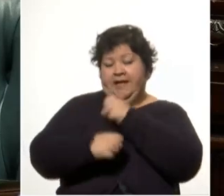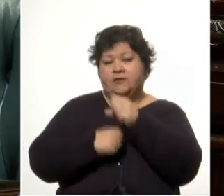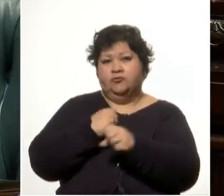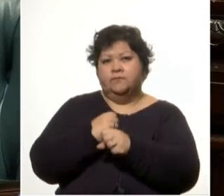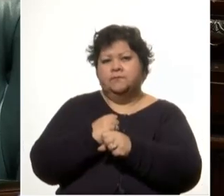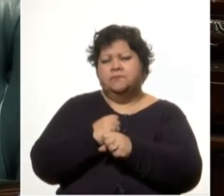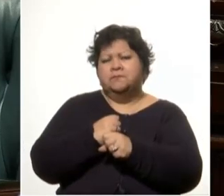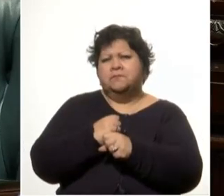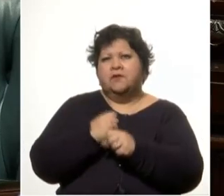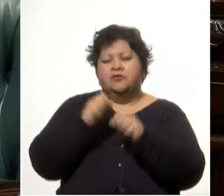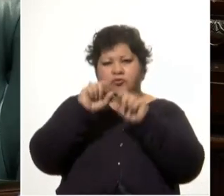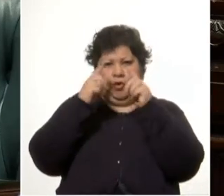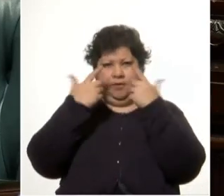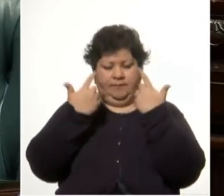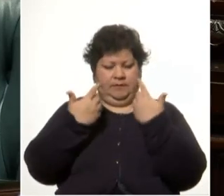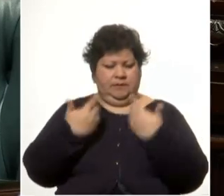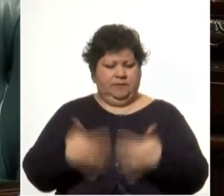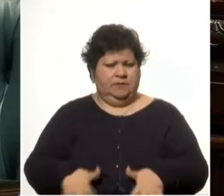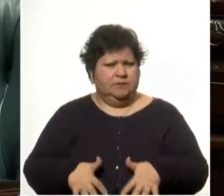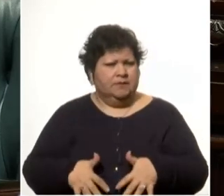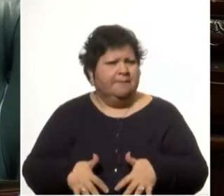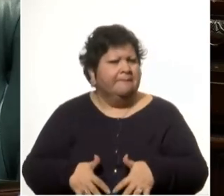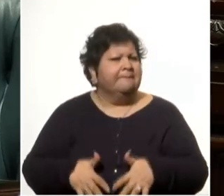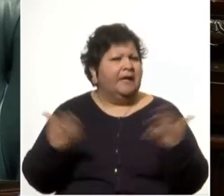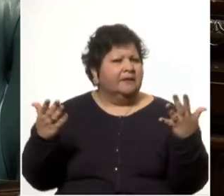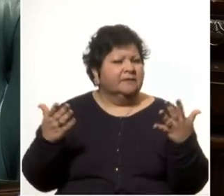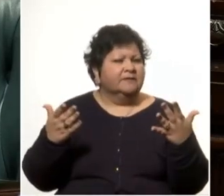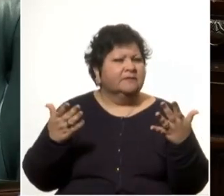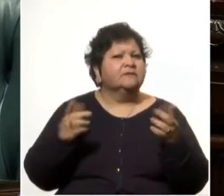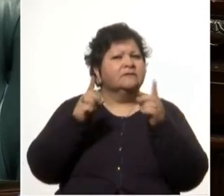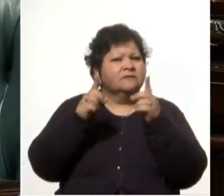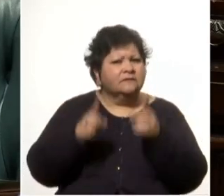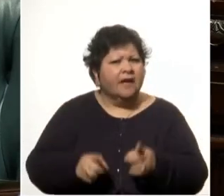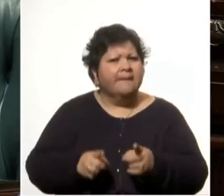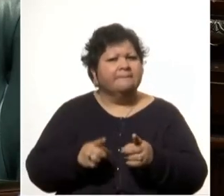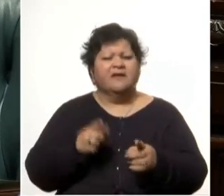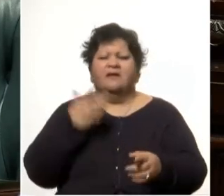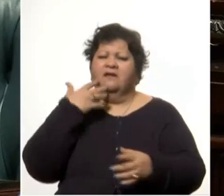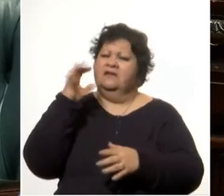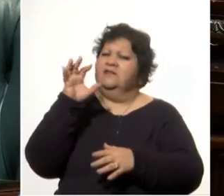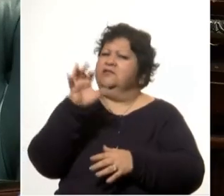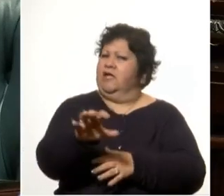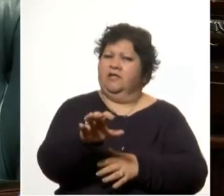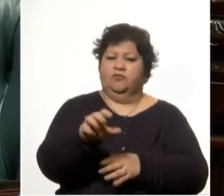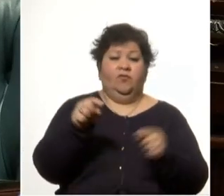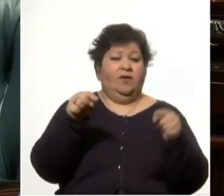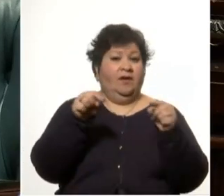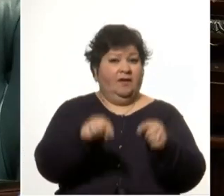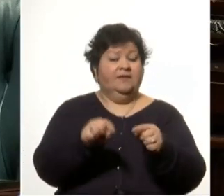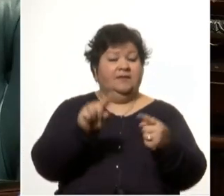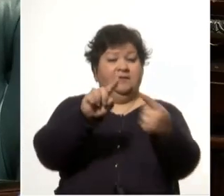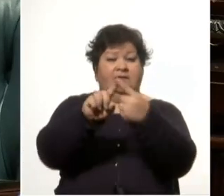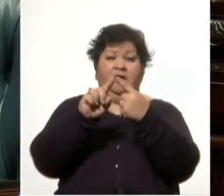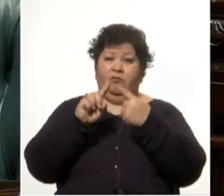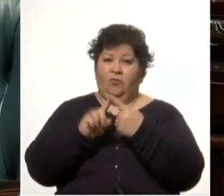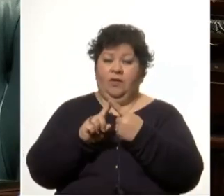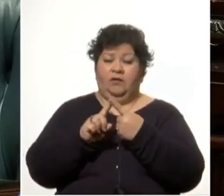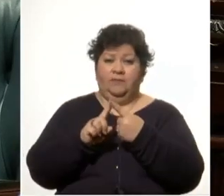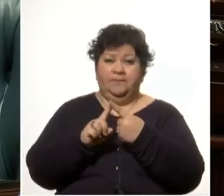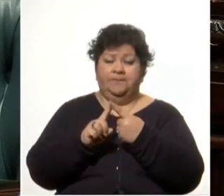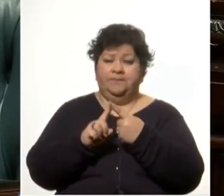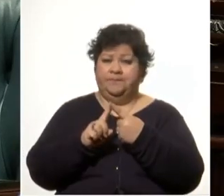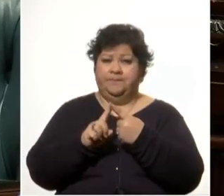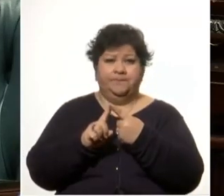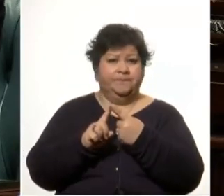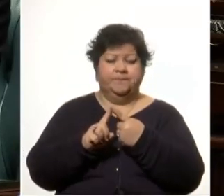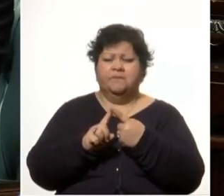nuestra sorpresa y nuestro desconcierto, y mayor también fue nuestro rechazo a este acuerdo nefasto.